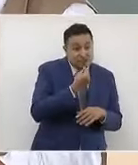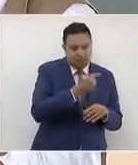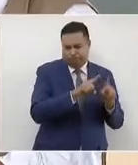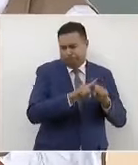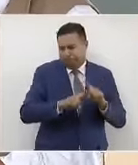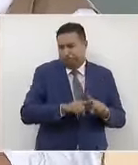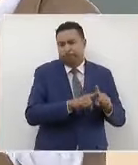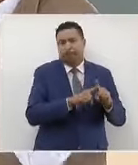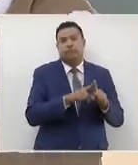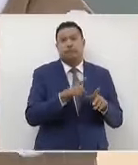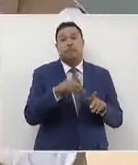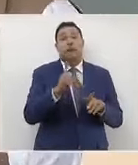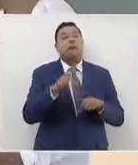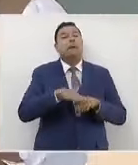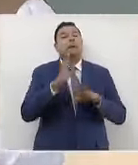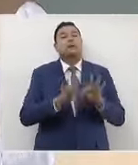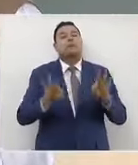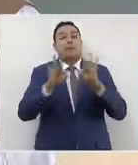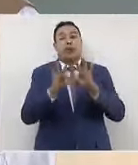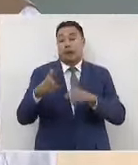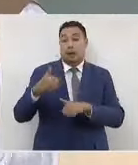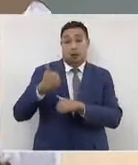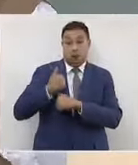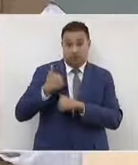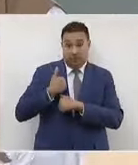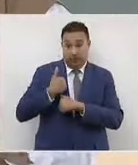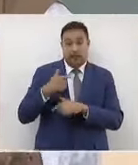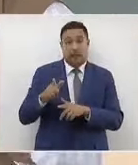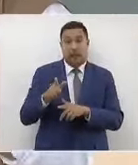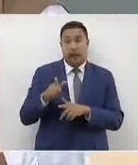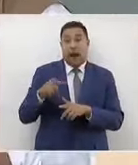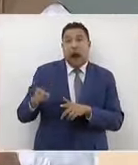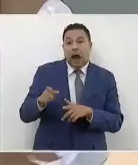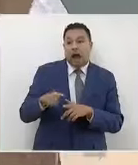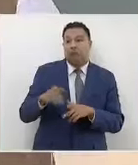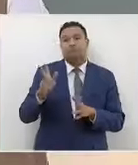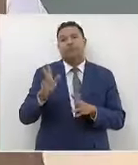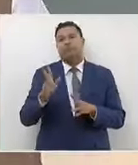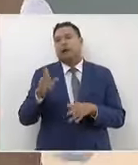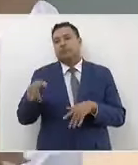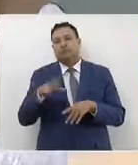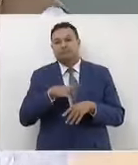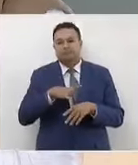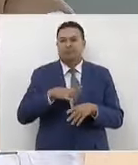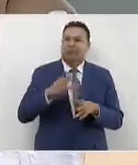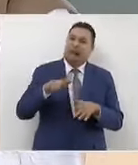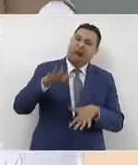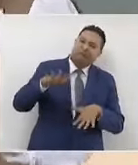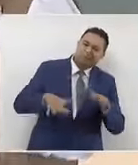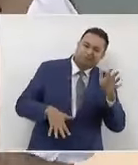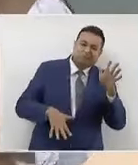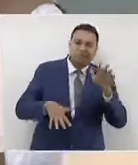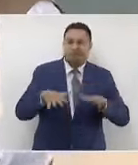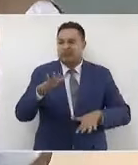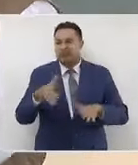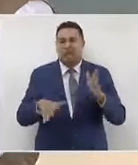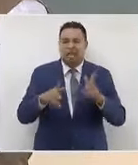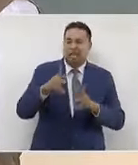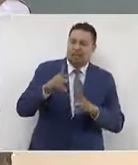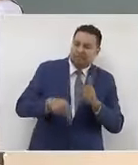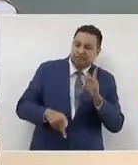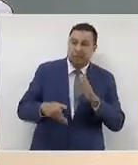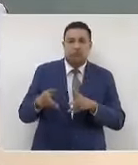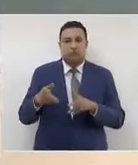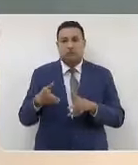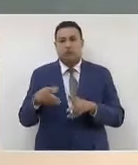lo más importante, que este hospital deje de ser un hospital con esa condición de irregularidad que nos compartía el doctor Monsiváis. Es imposible que un